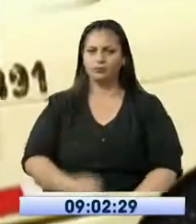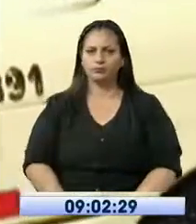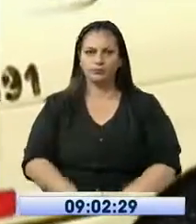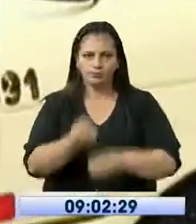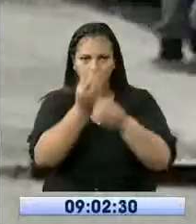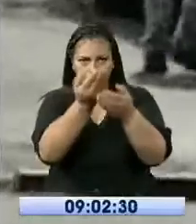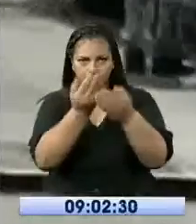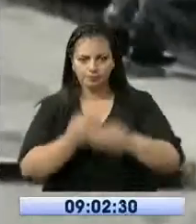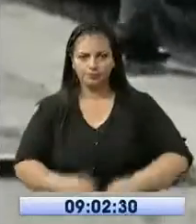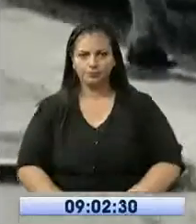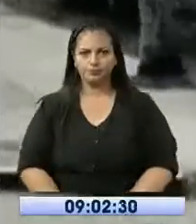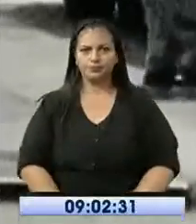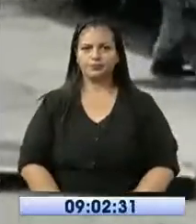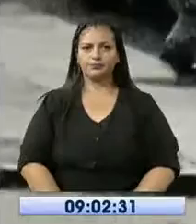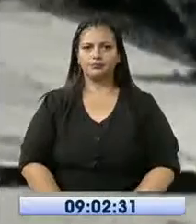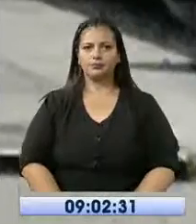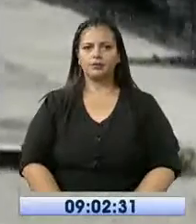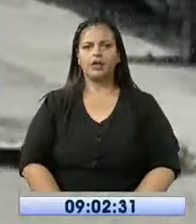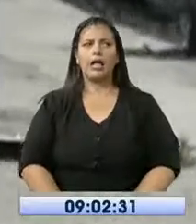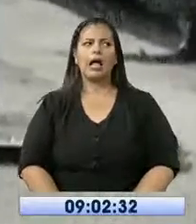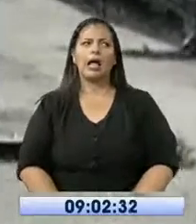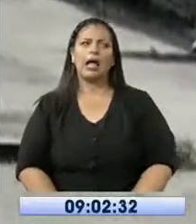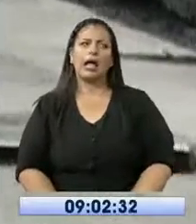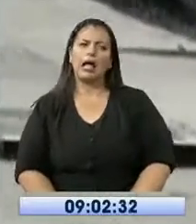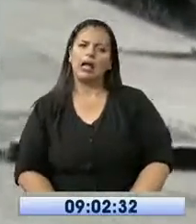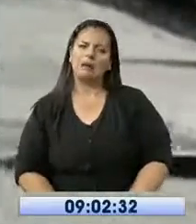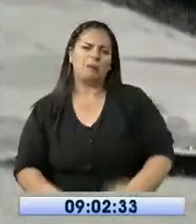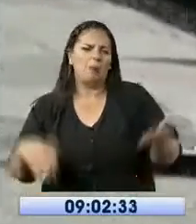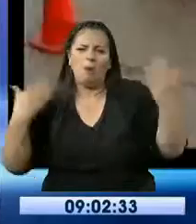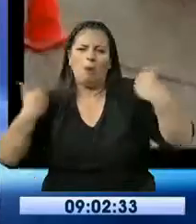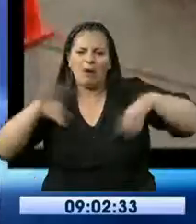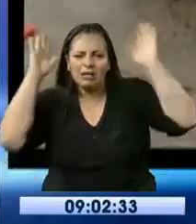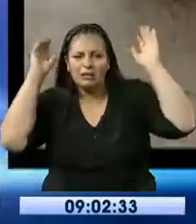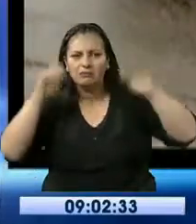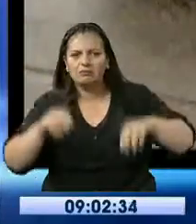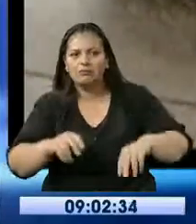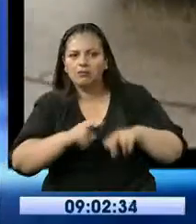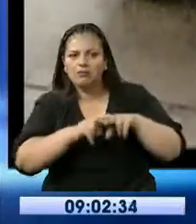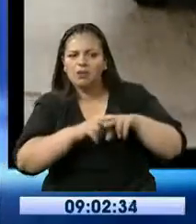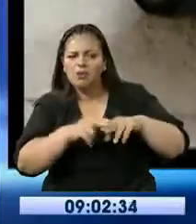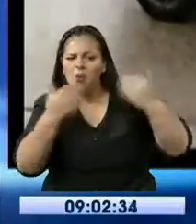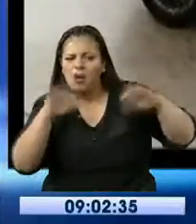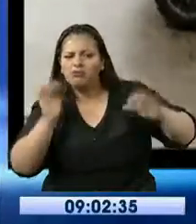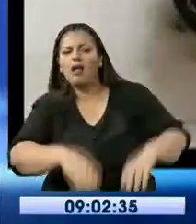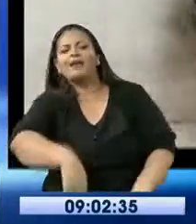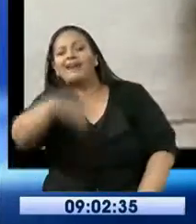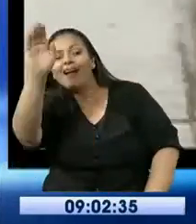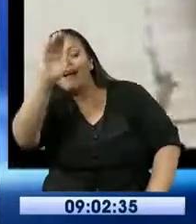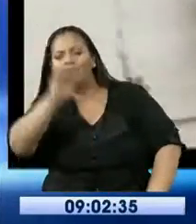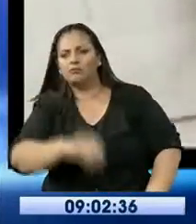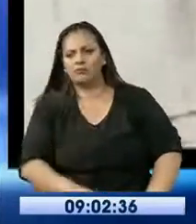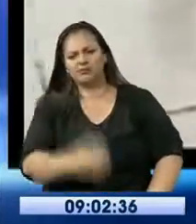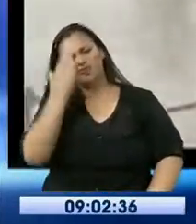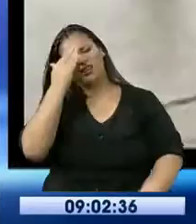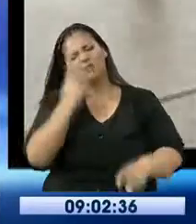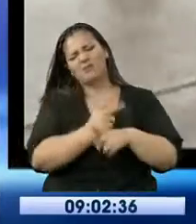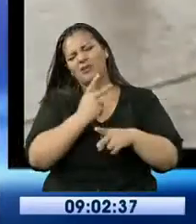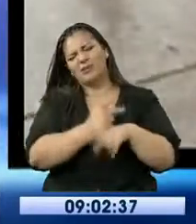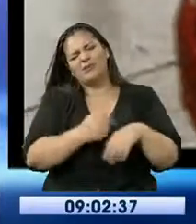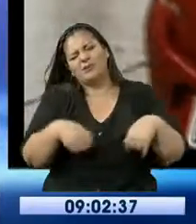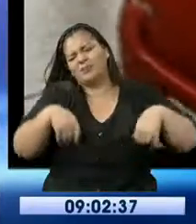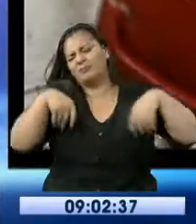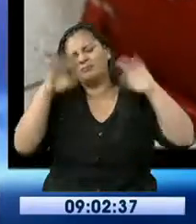sus respuestas. A veces cualquier taxi, claro que sí es peligroso. ¿Por qué lo hace? Le digo a veces porque...